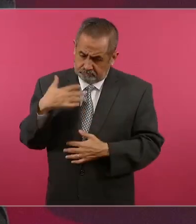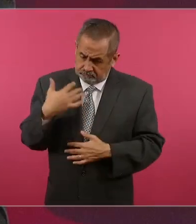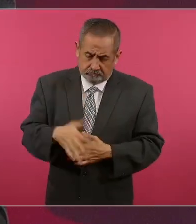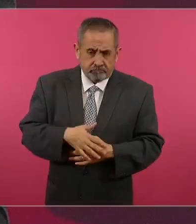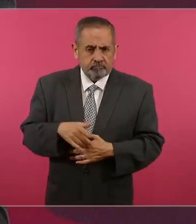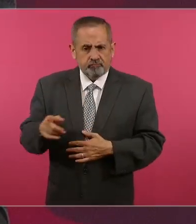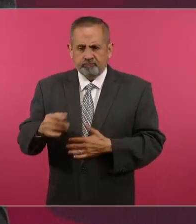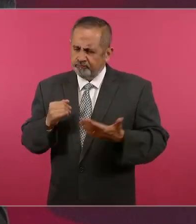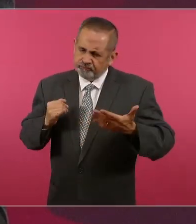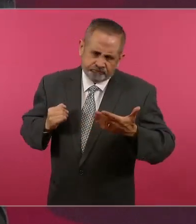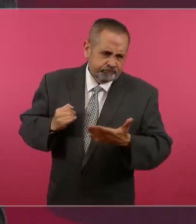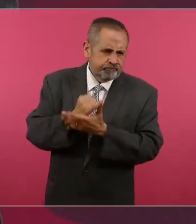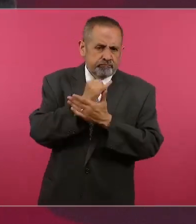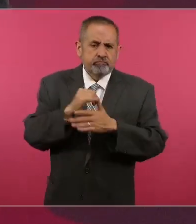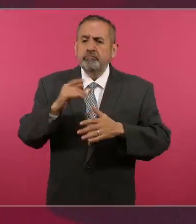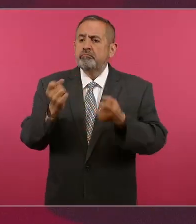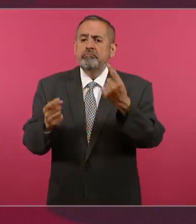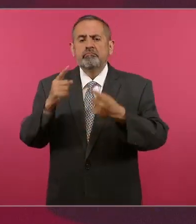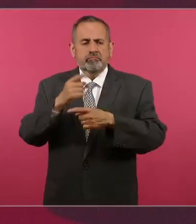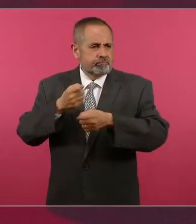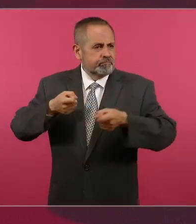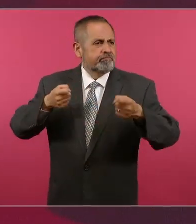y tomaron las armas porque